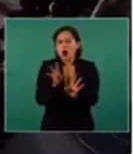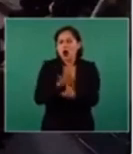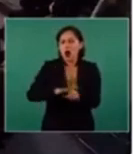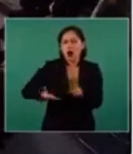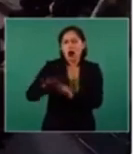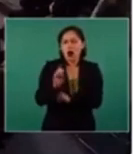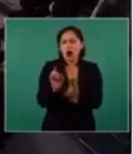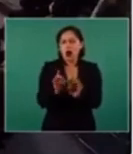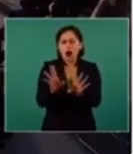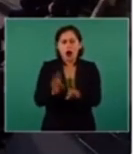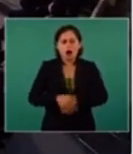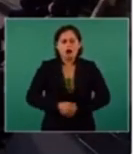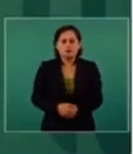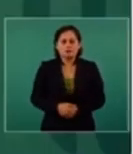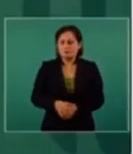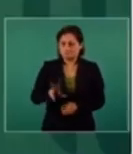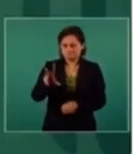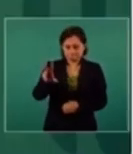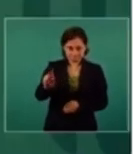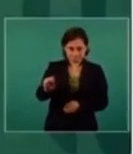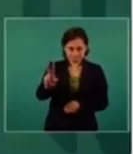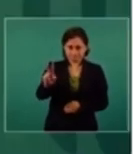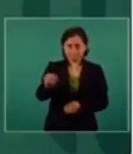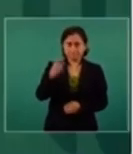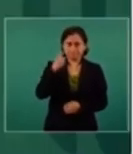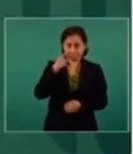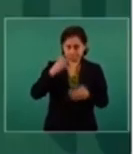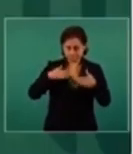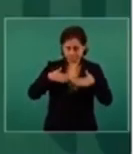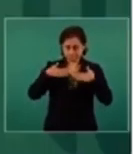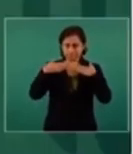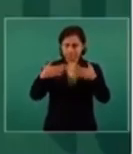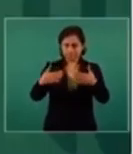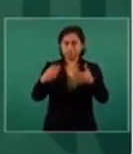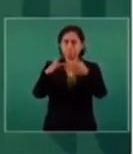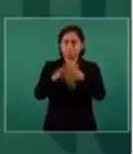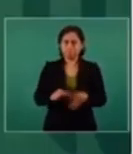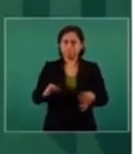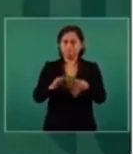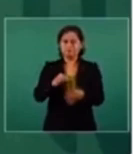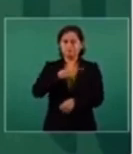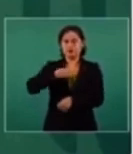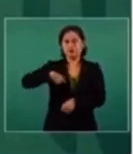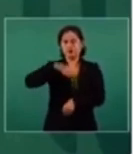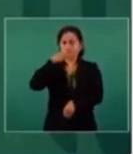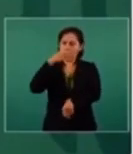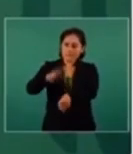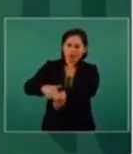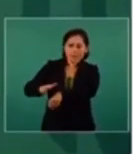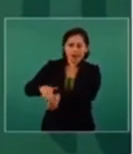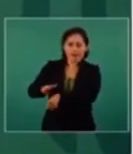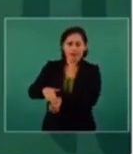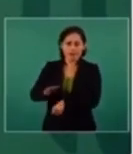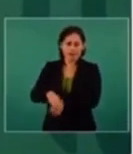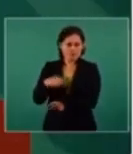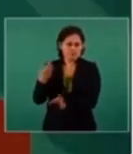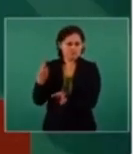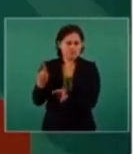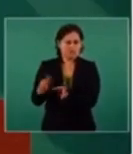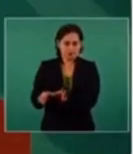había margen no a fuerza de ser sincera nuestro trabajo de alertamiento es muy